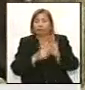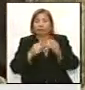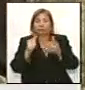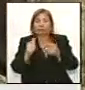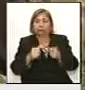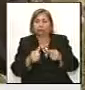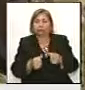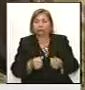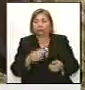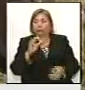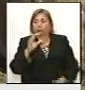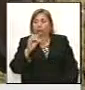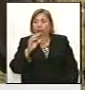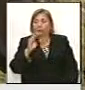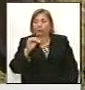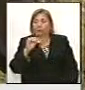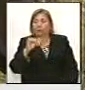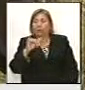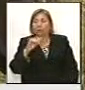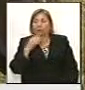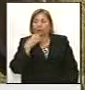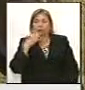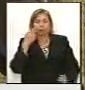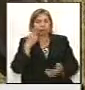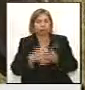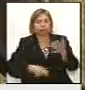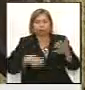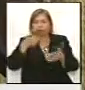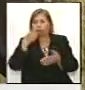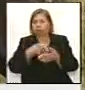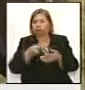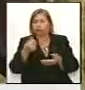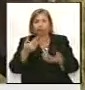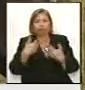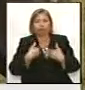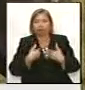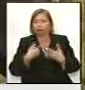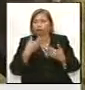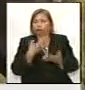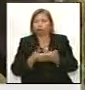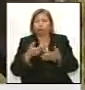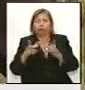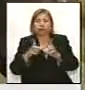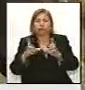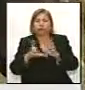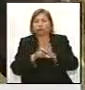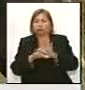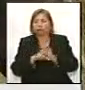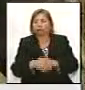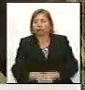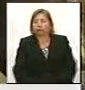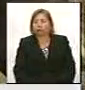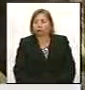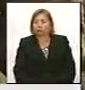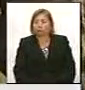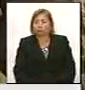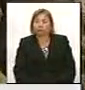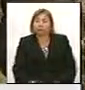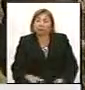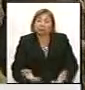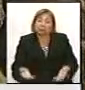arqueológico Cumbemayo, que perdió un financiamiento porque no cuenta con registro de saneamiento.